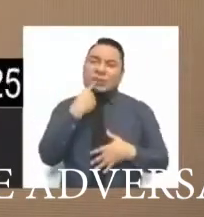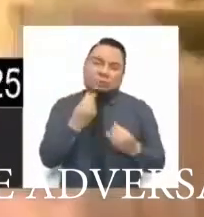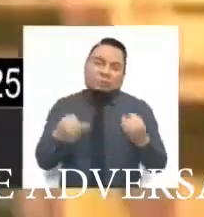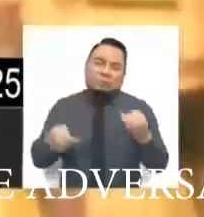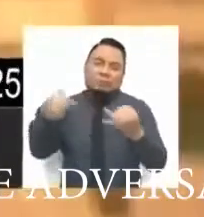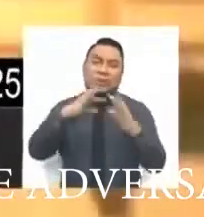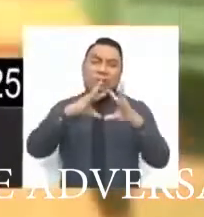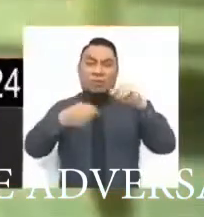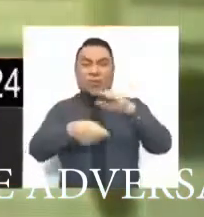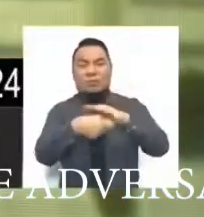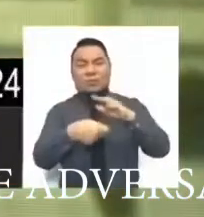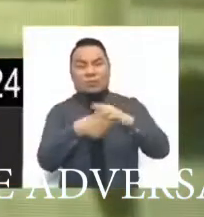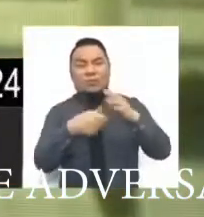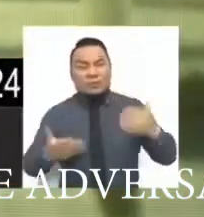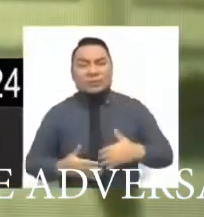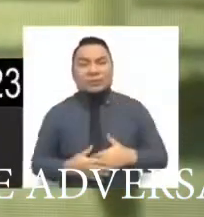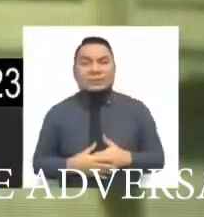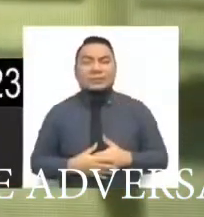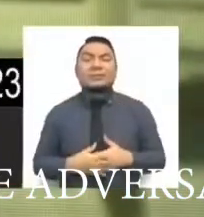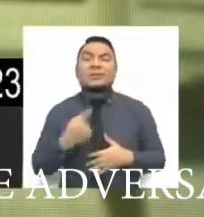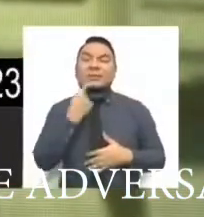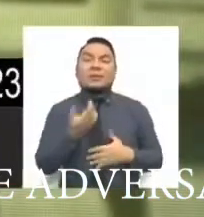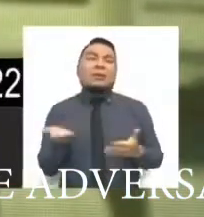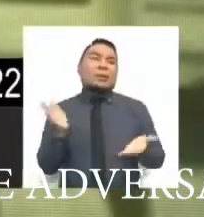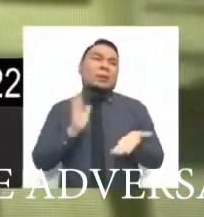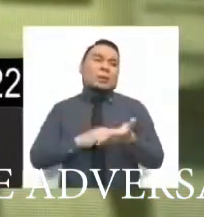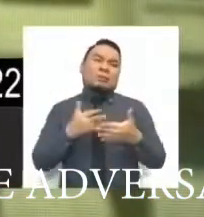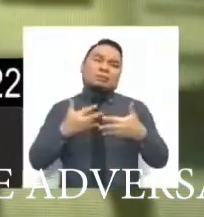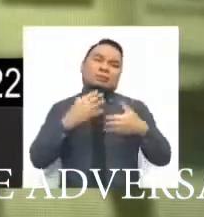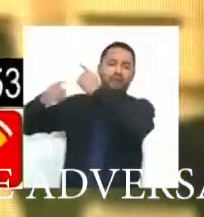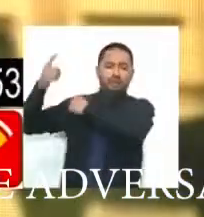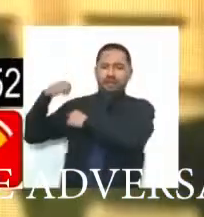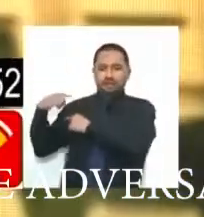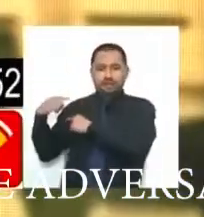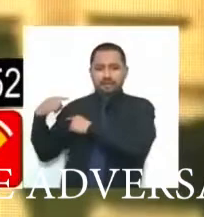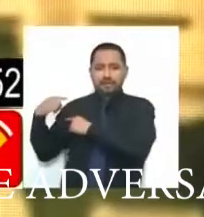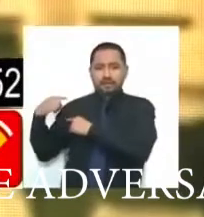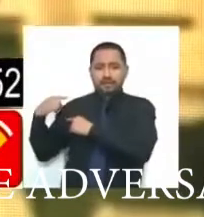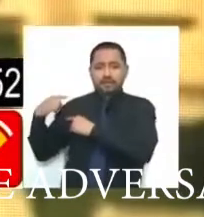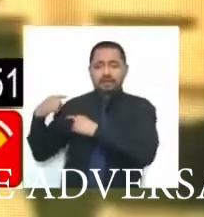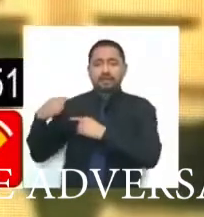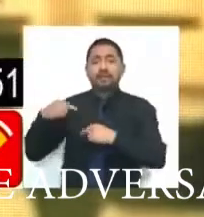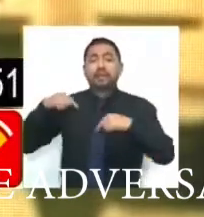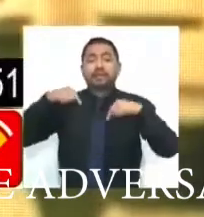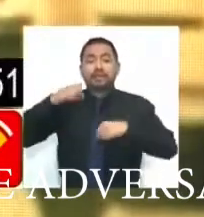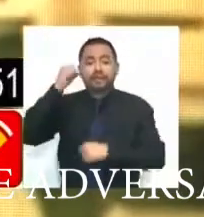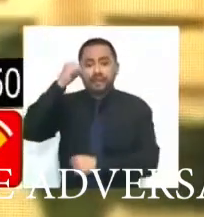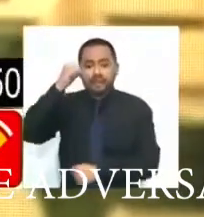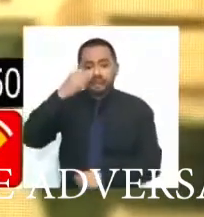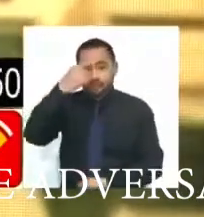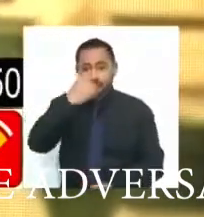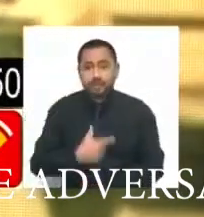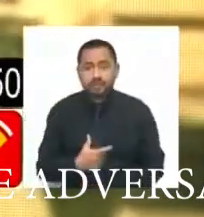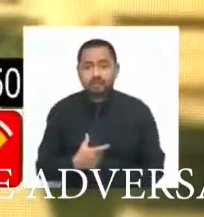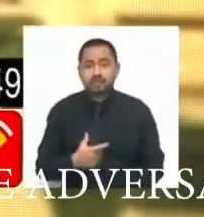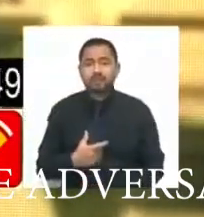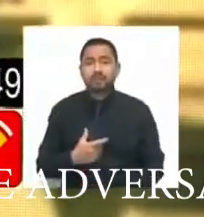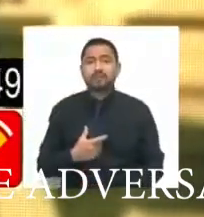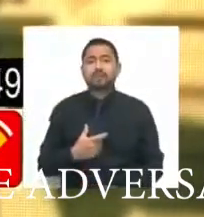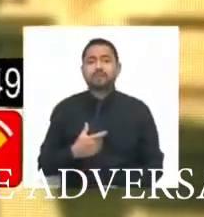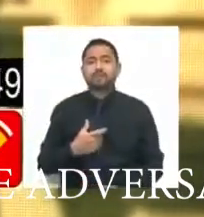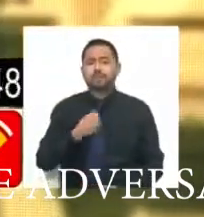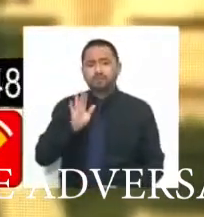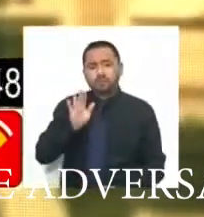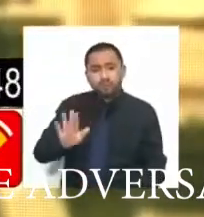a hablar de la corrupción, llegaría hasta el Bicentenario. Los derechos humanos